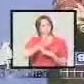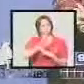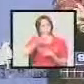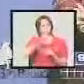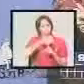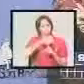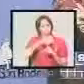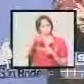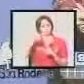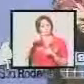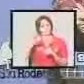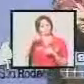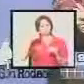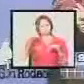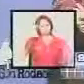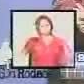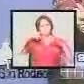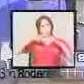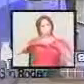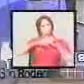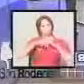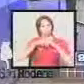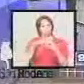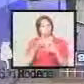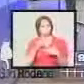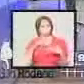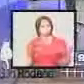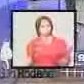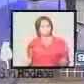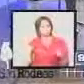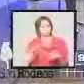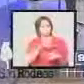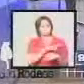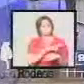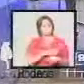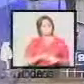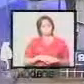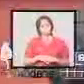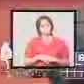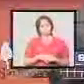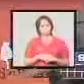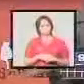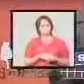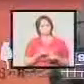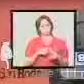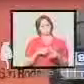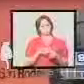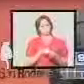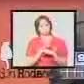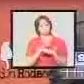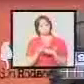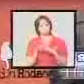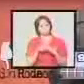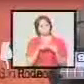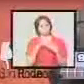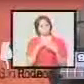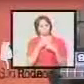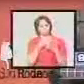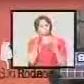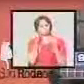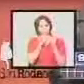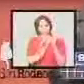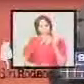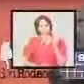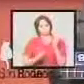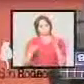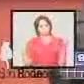y dijeron que no había préstamos para zonas rurales. Y era un préstamo pequeño para hacer una ampliación, nada más, para hacer